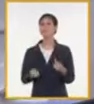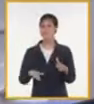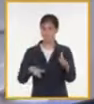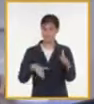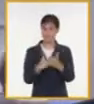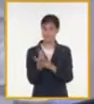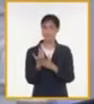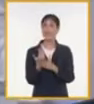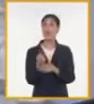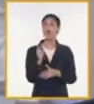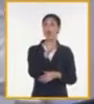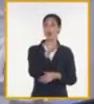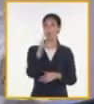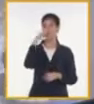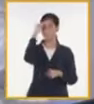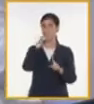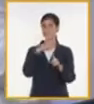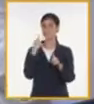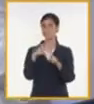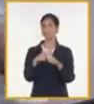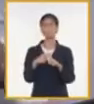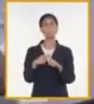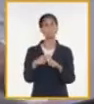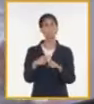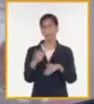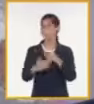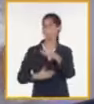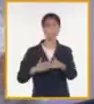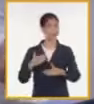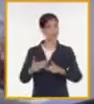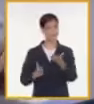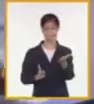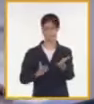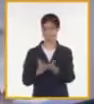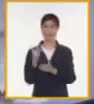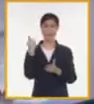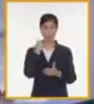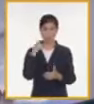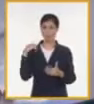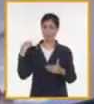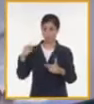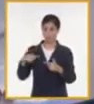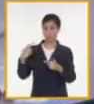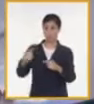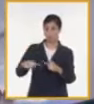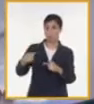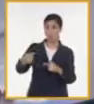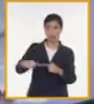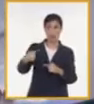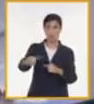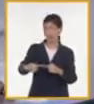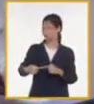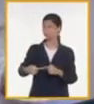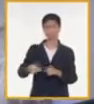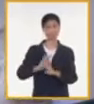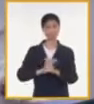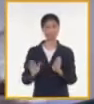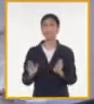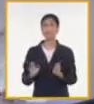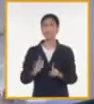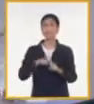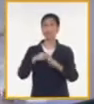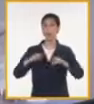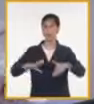asesinato asesinato en Orlando Let terier en Washington había sido embajador de chile en Estados Unidos y con